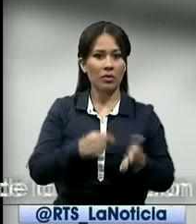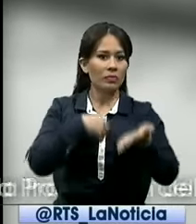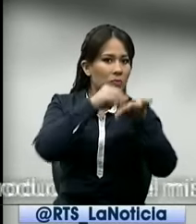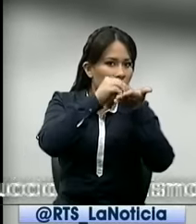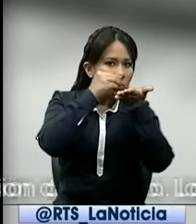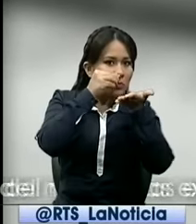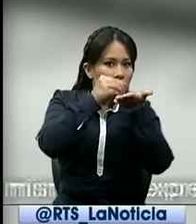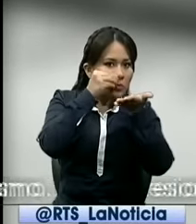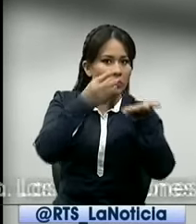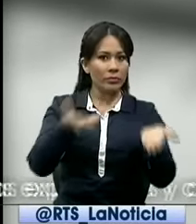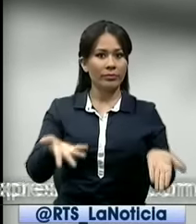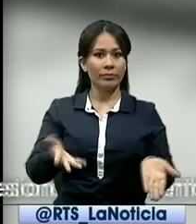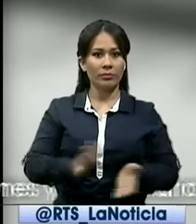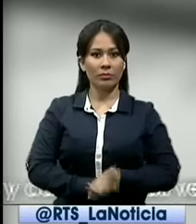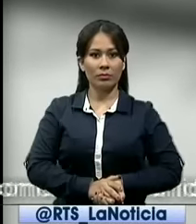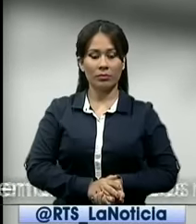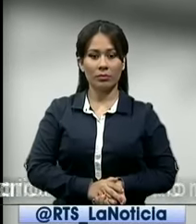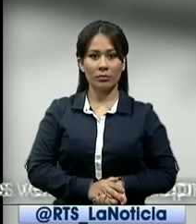sustancia.